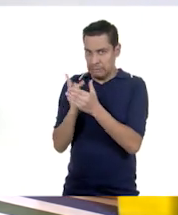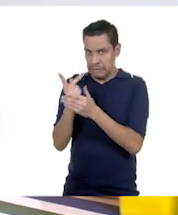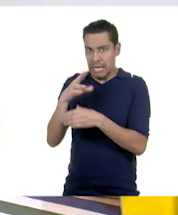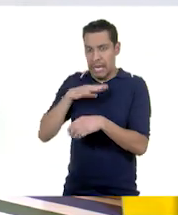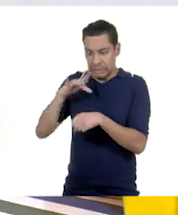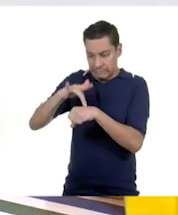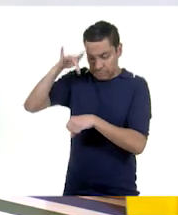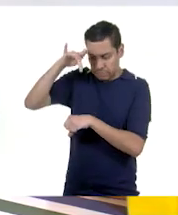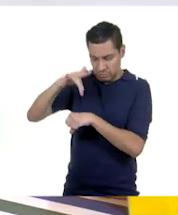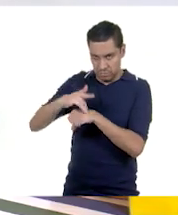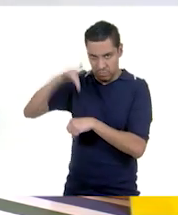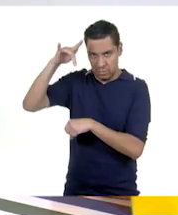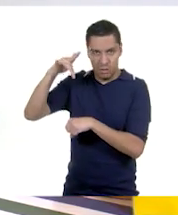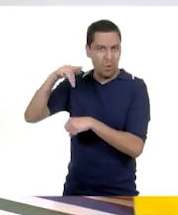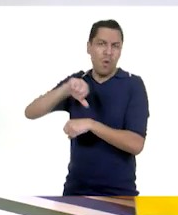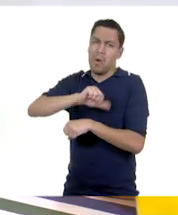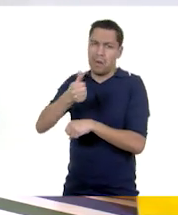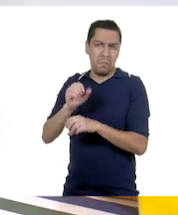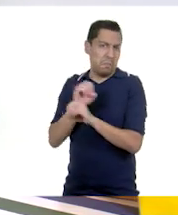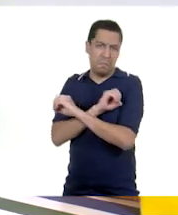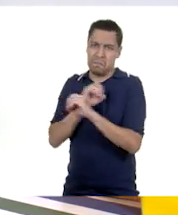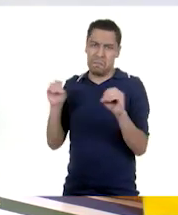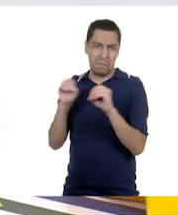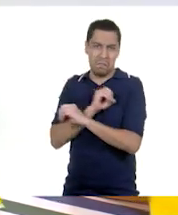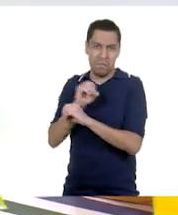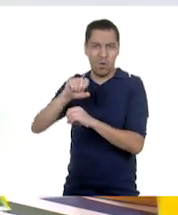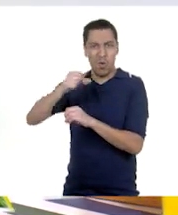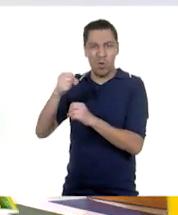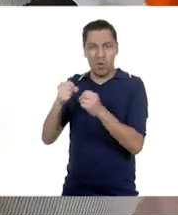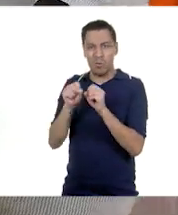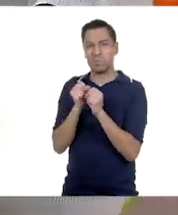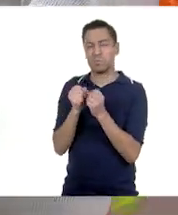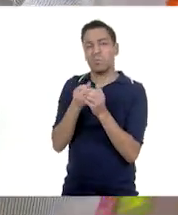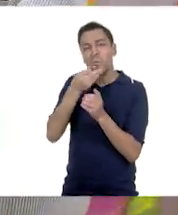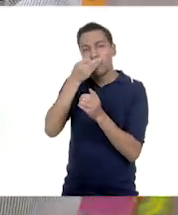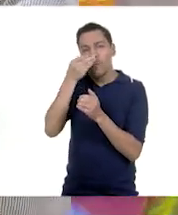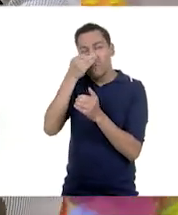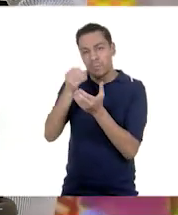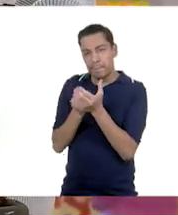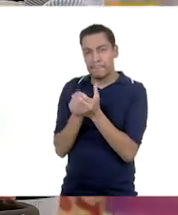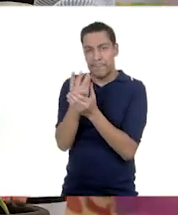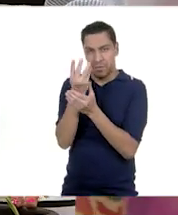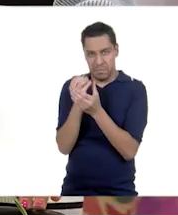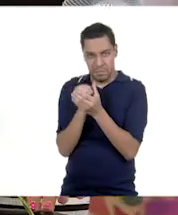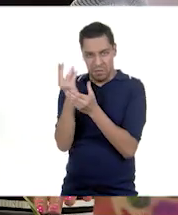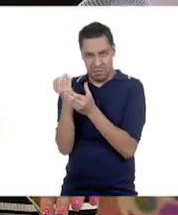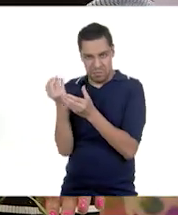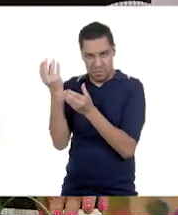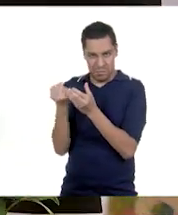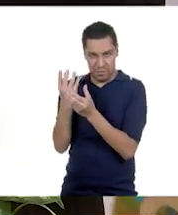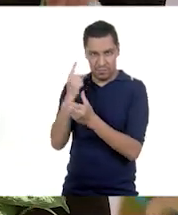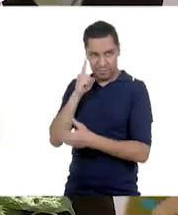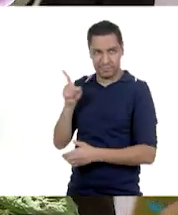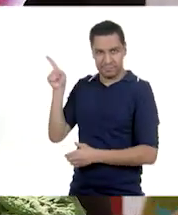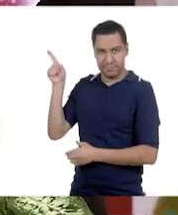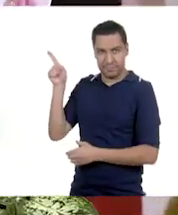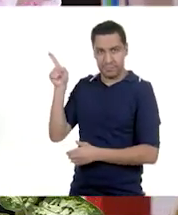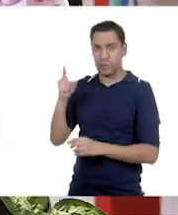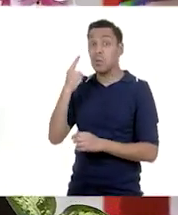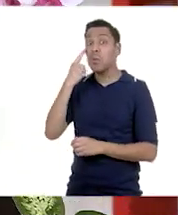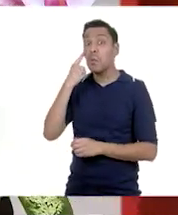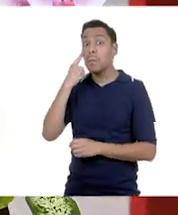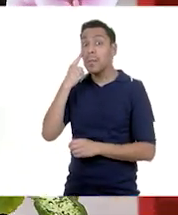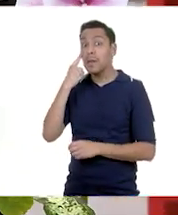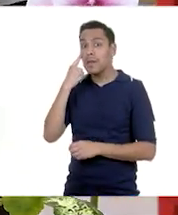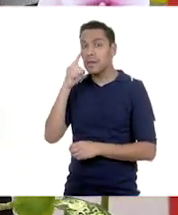espinas, otras no. Algunas ya tienen sus botones. Tienen que observar con mucho cuidado cómo están las